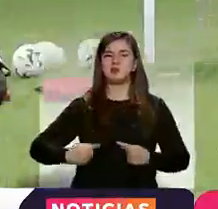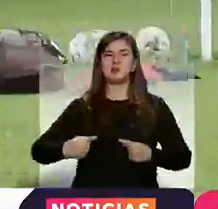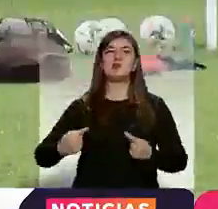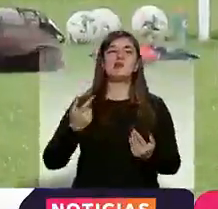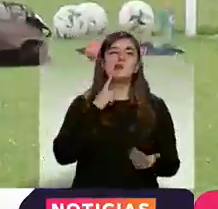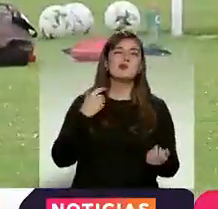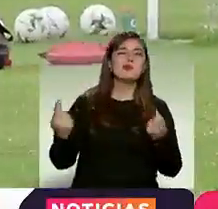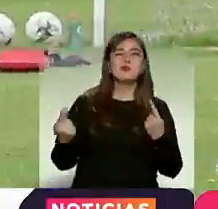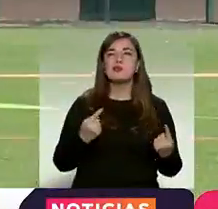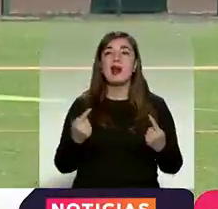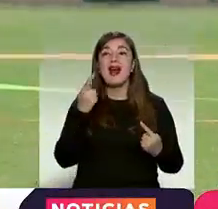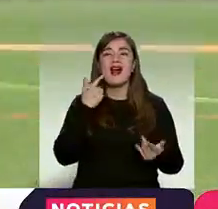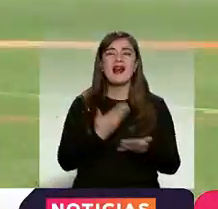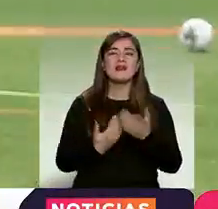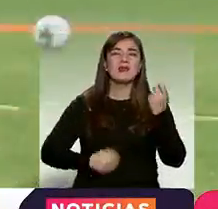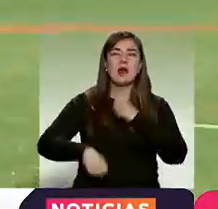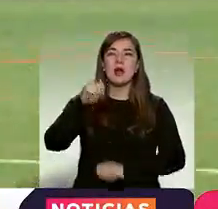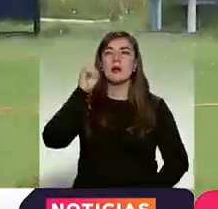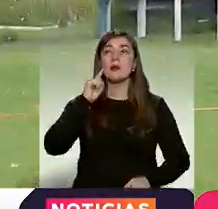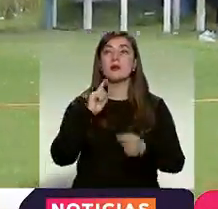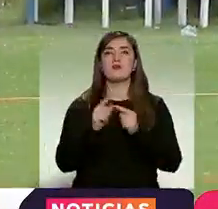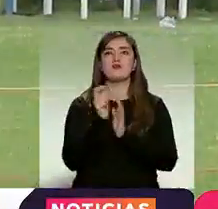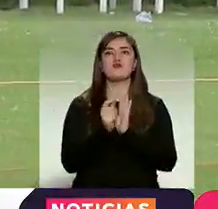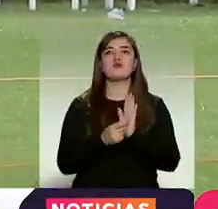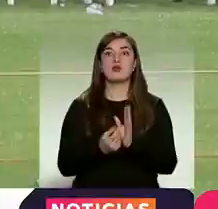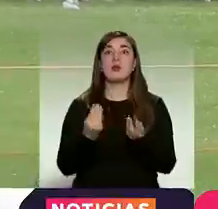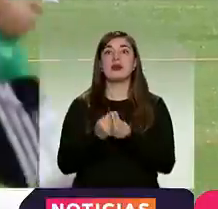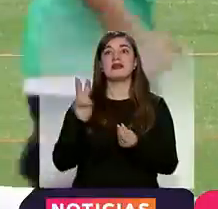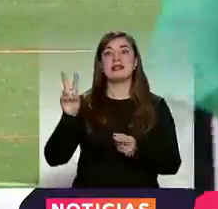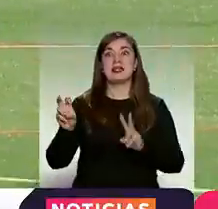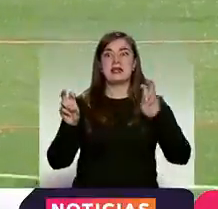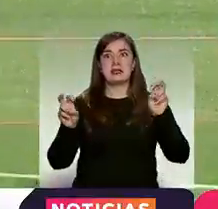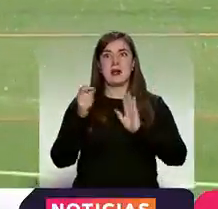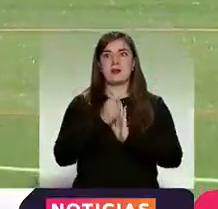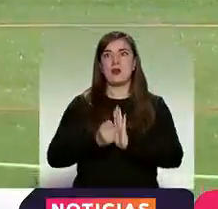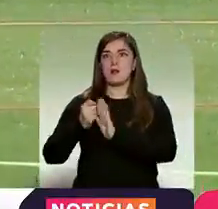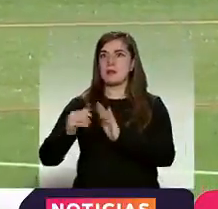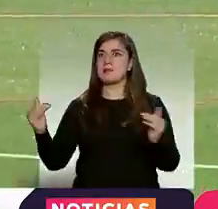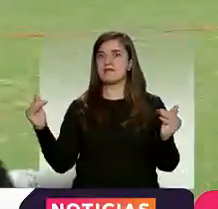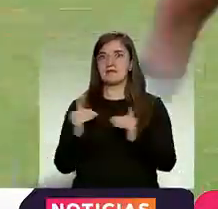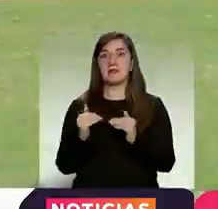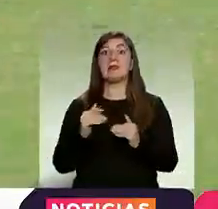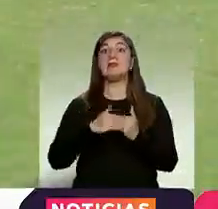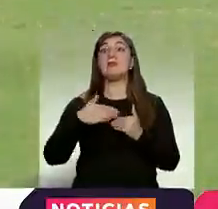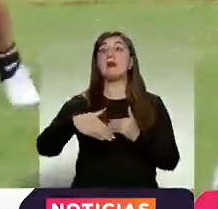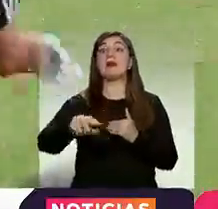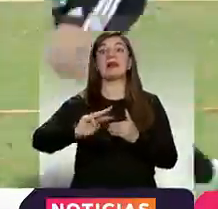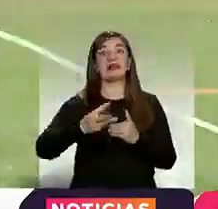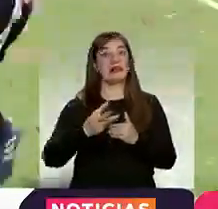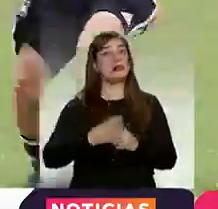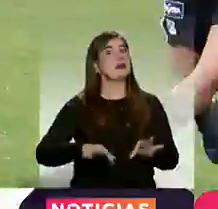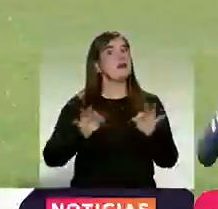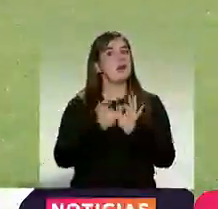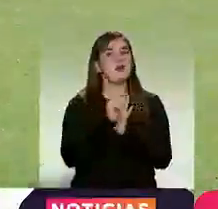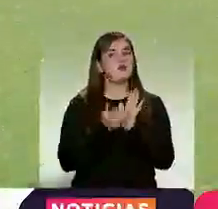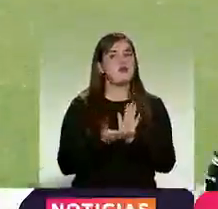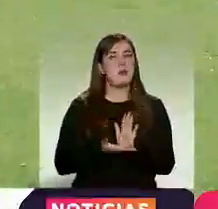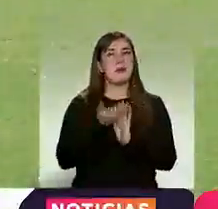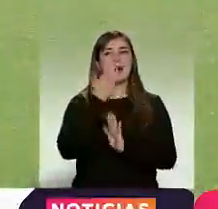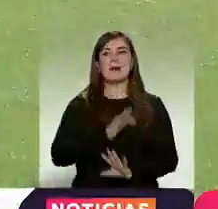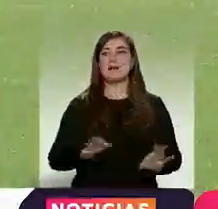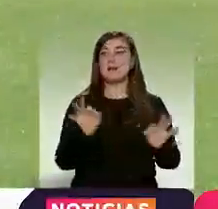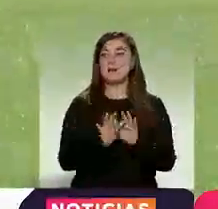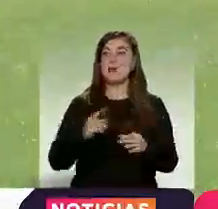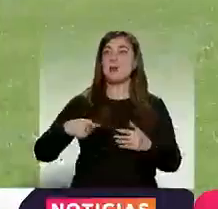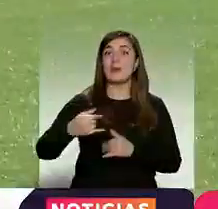de sacar algo de ventaja en el Grupo A, pues los dos clubes suman 7 puntos y con 3 fechas por delante saben que sumar será vital, pensando en las